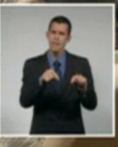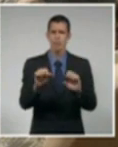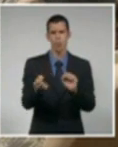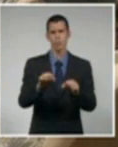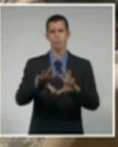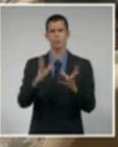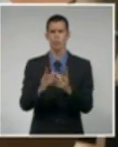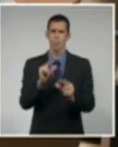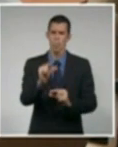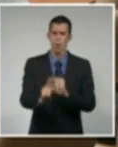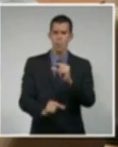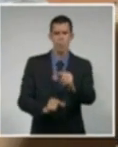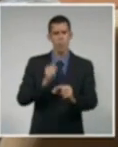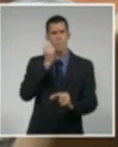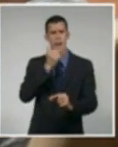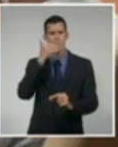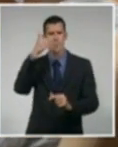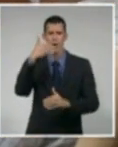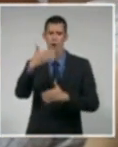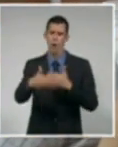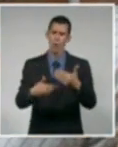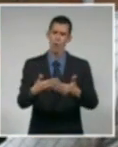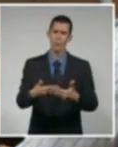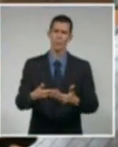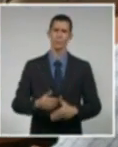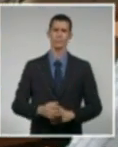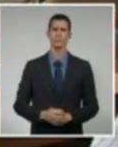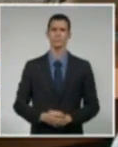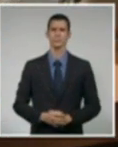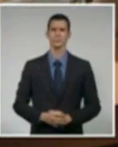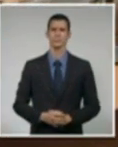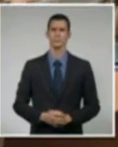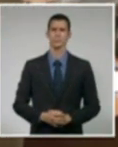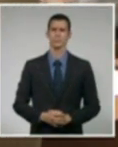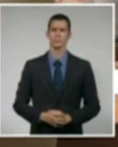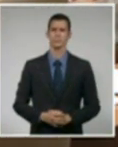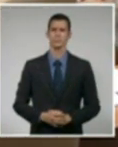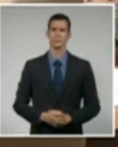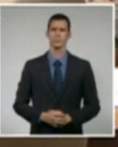camino hacia la recuperación. Héctor Martínez, Sistema Informativo de la Televisión Cubana.